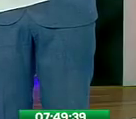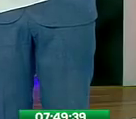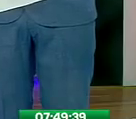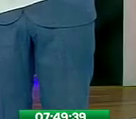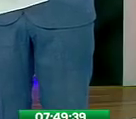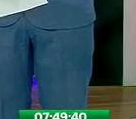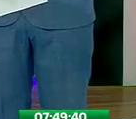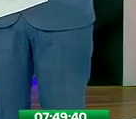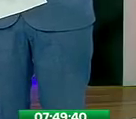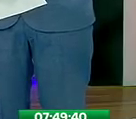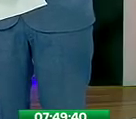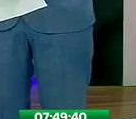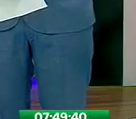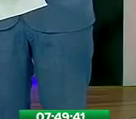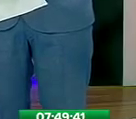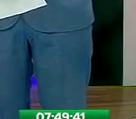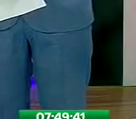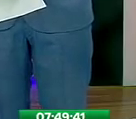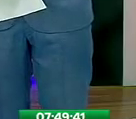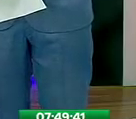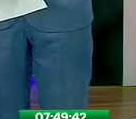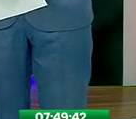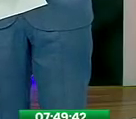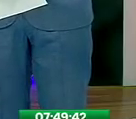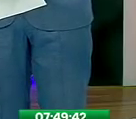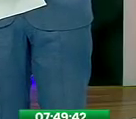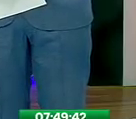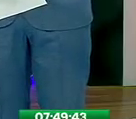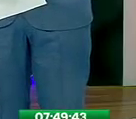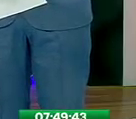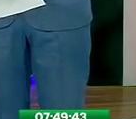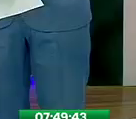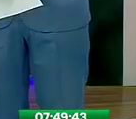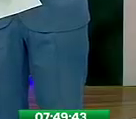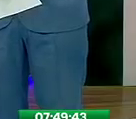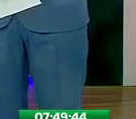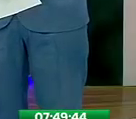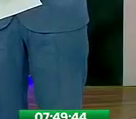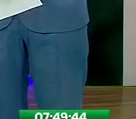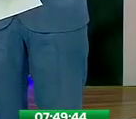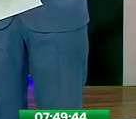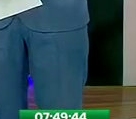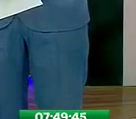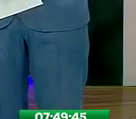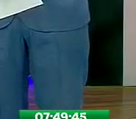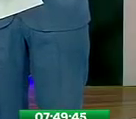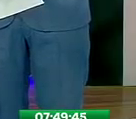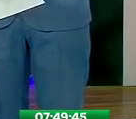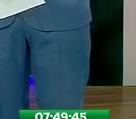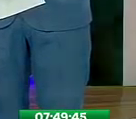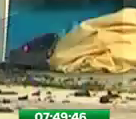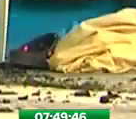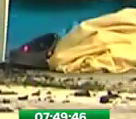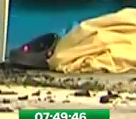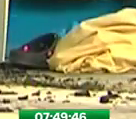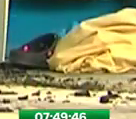Salud informó que el organismo investigará bajo qué condiciones se atendía a los pacientes.